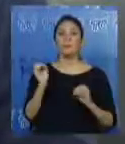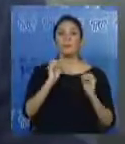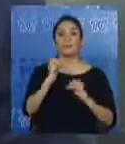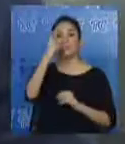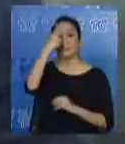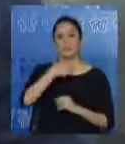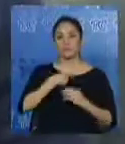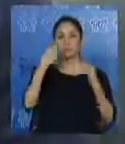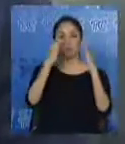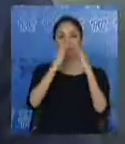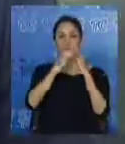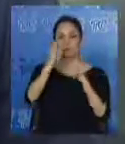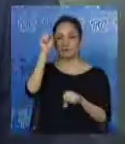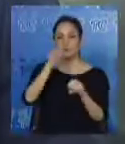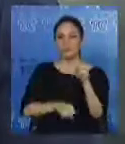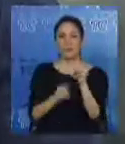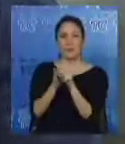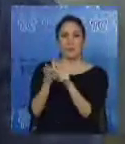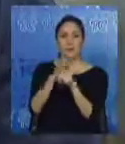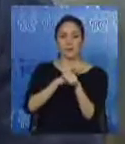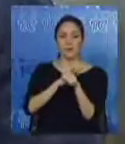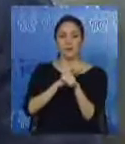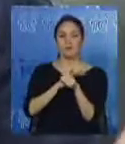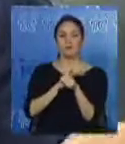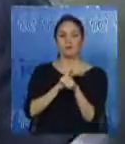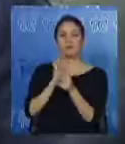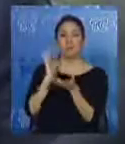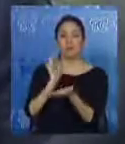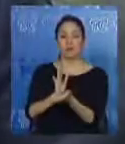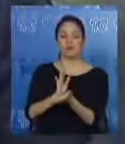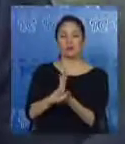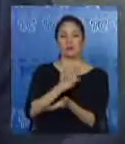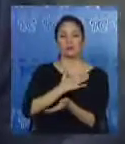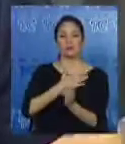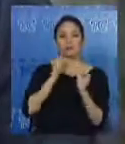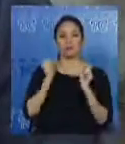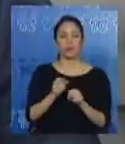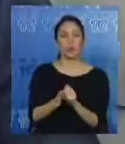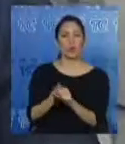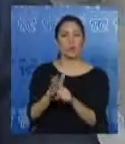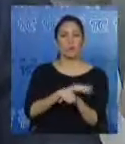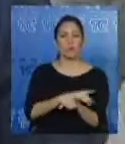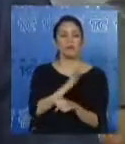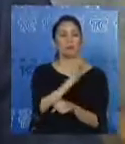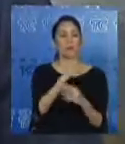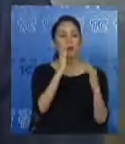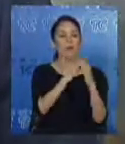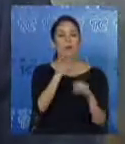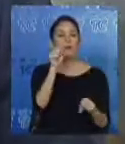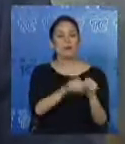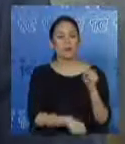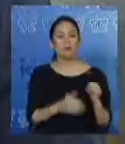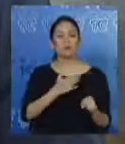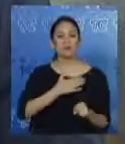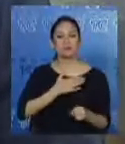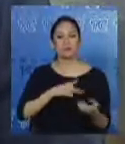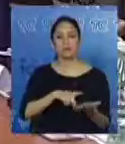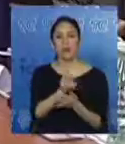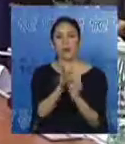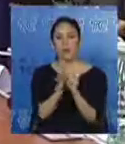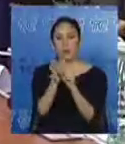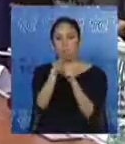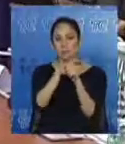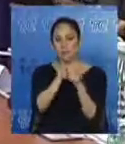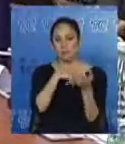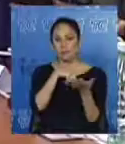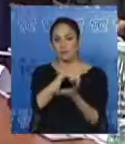fue totalmente destruido. El BIES le reconoce la totalidad del avalúo de esa vivienda.